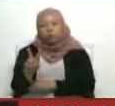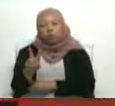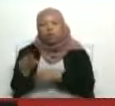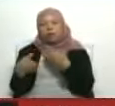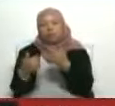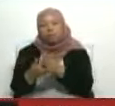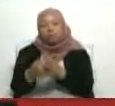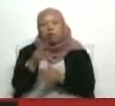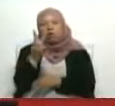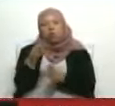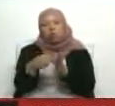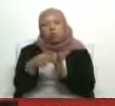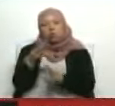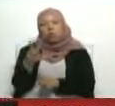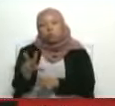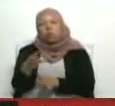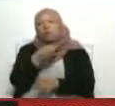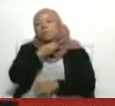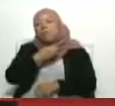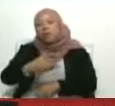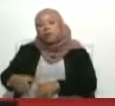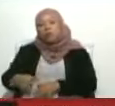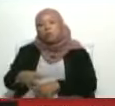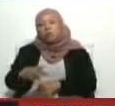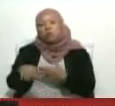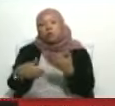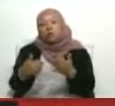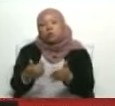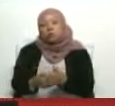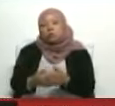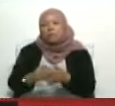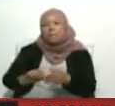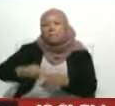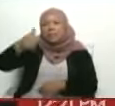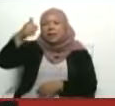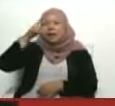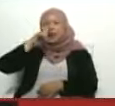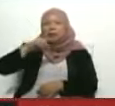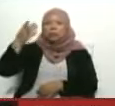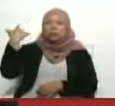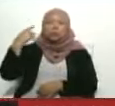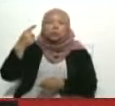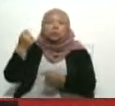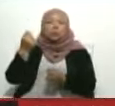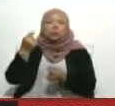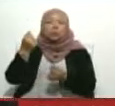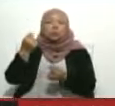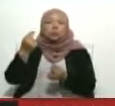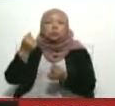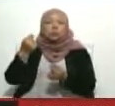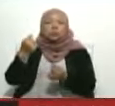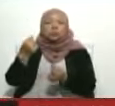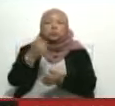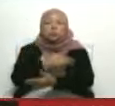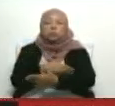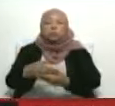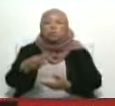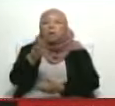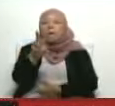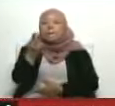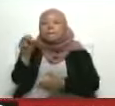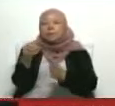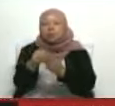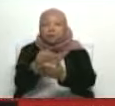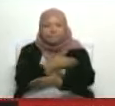2002-2023, con pérdidas económicas a la nación superiores en aquella época, calculemos, de más de 20 mil millones de